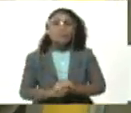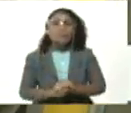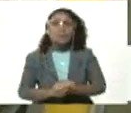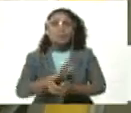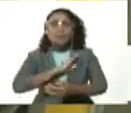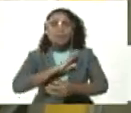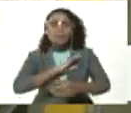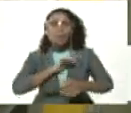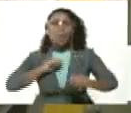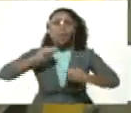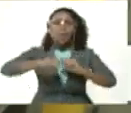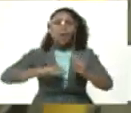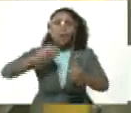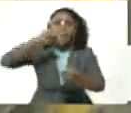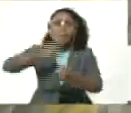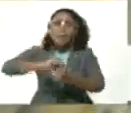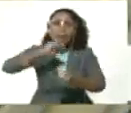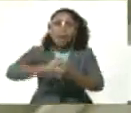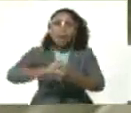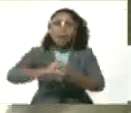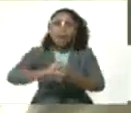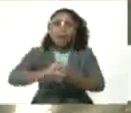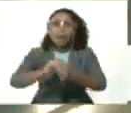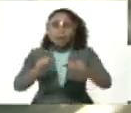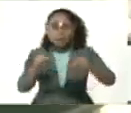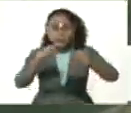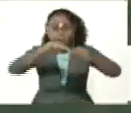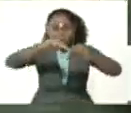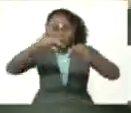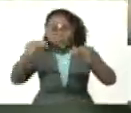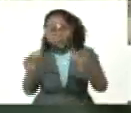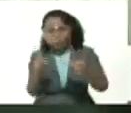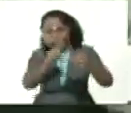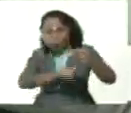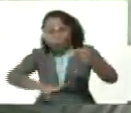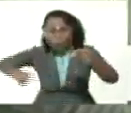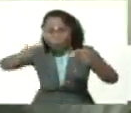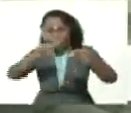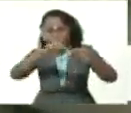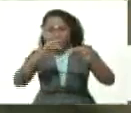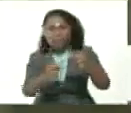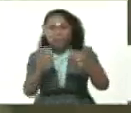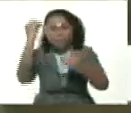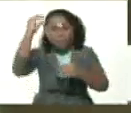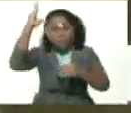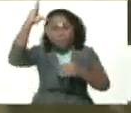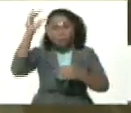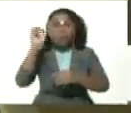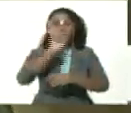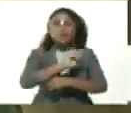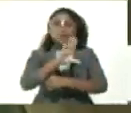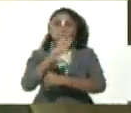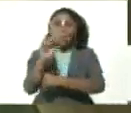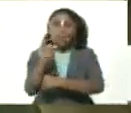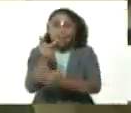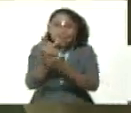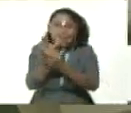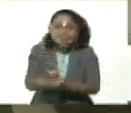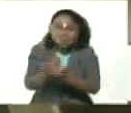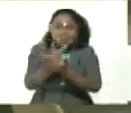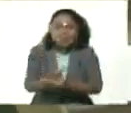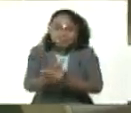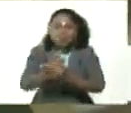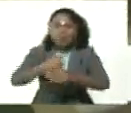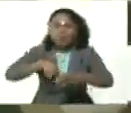unos molinos de piedra, molinos de disco, con una capacidad de 250 kilos hora